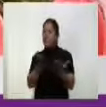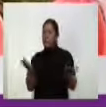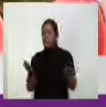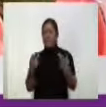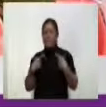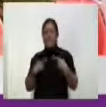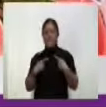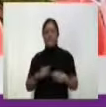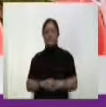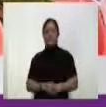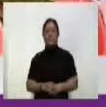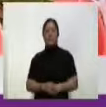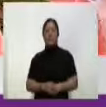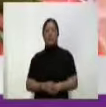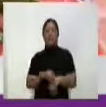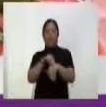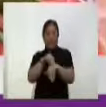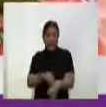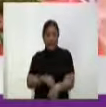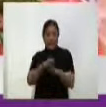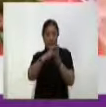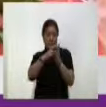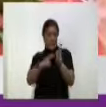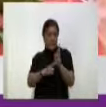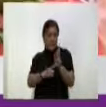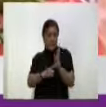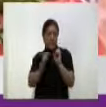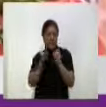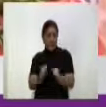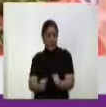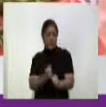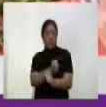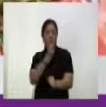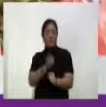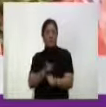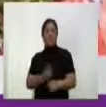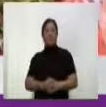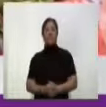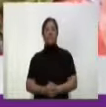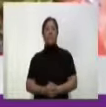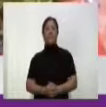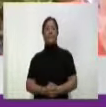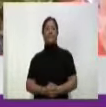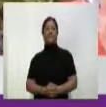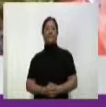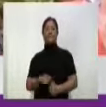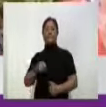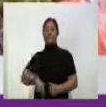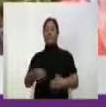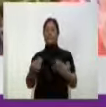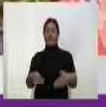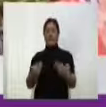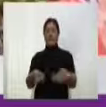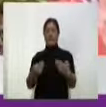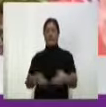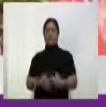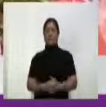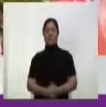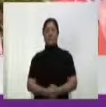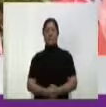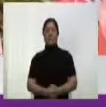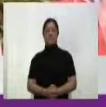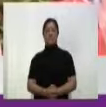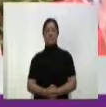sigan las medidas de seguridad, que vengan al tianguis, que pues ahora sí,